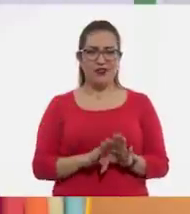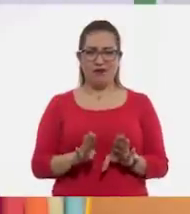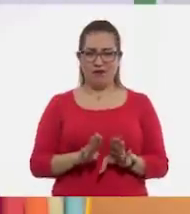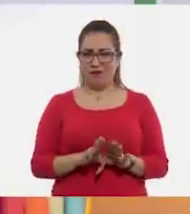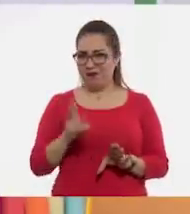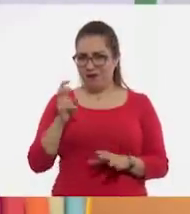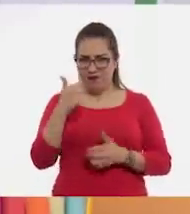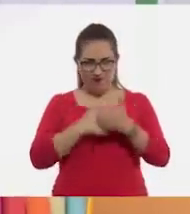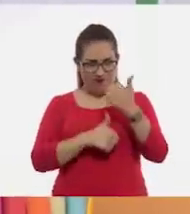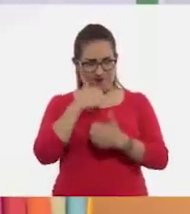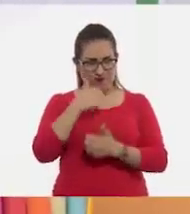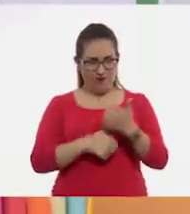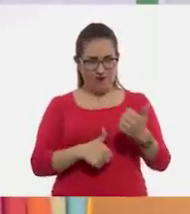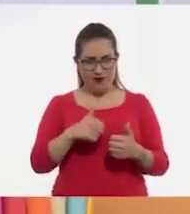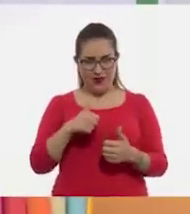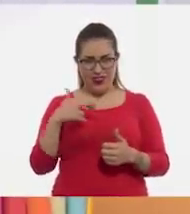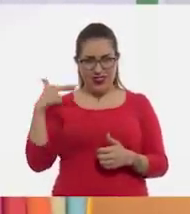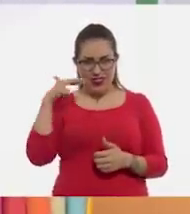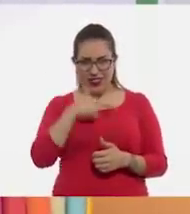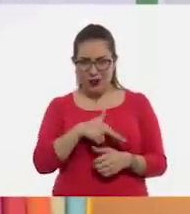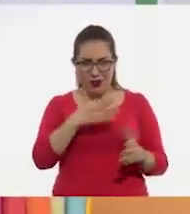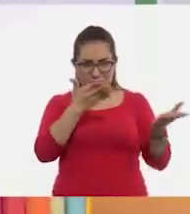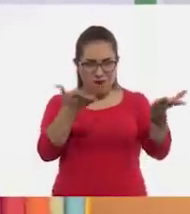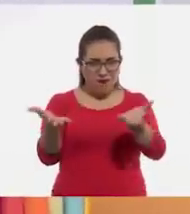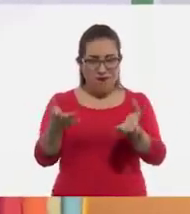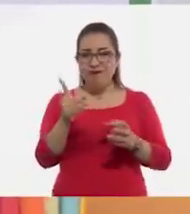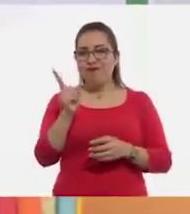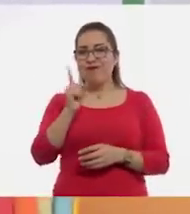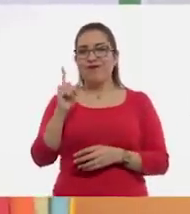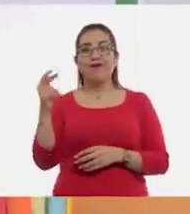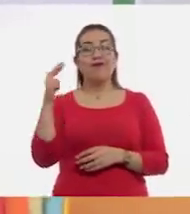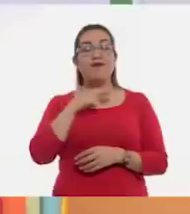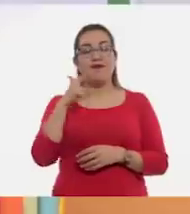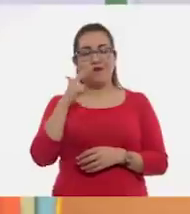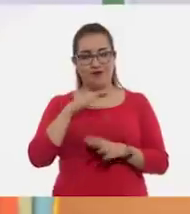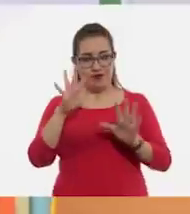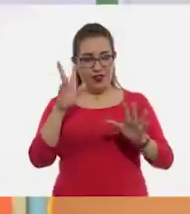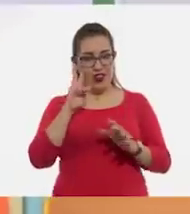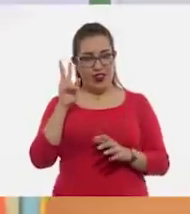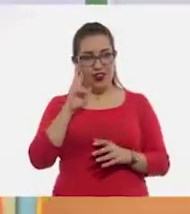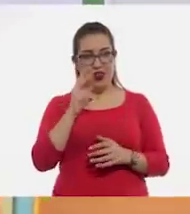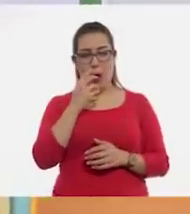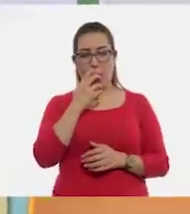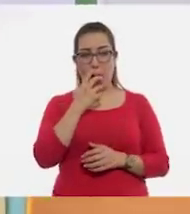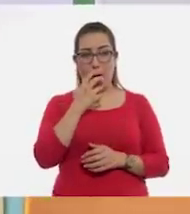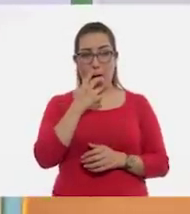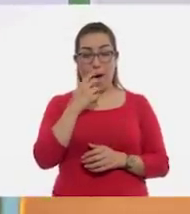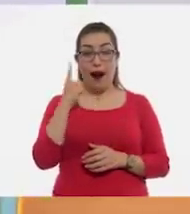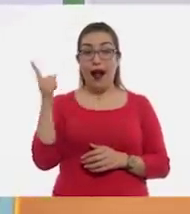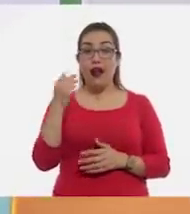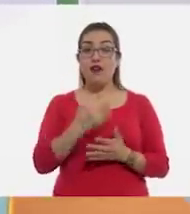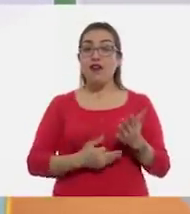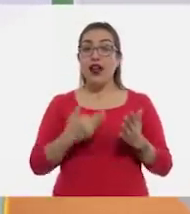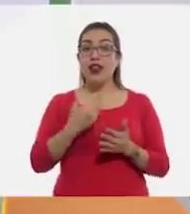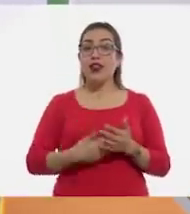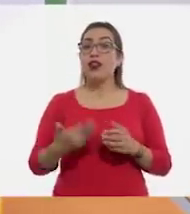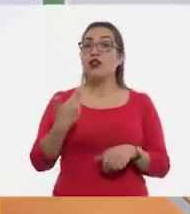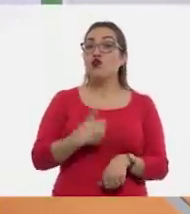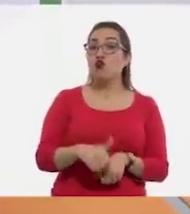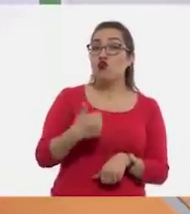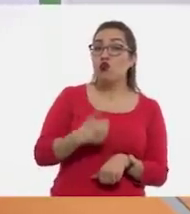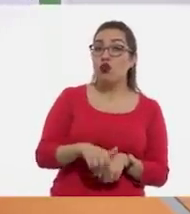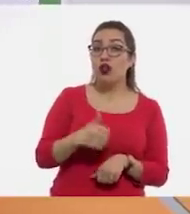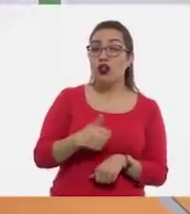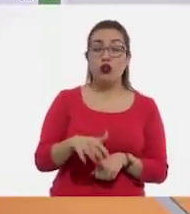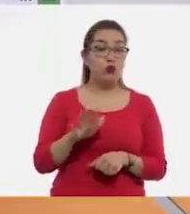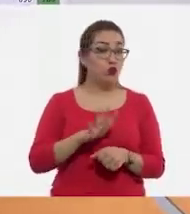carrera solamente de velocidad, también es de resistencia. Pero hay algo que falta y es que esta casilla no está todavía